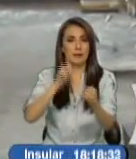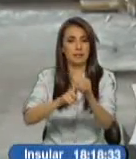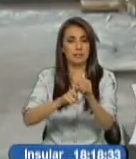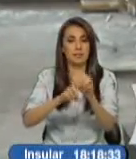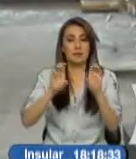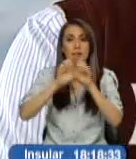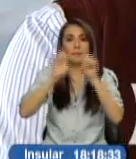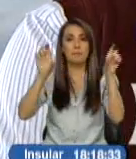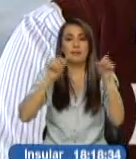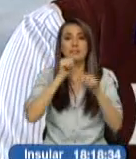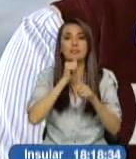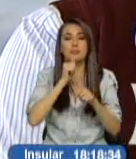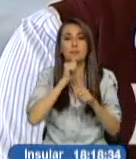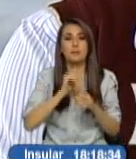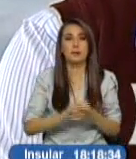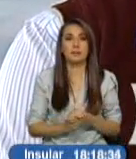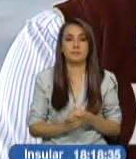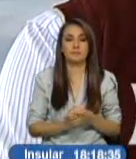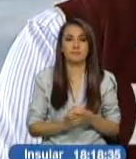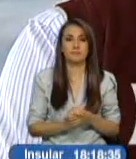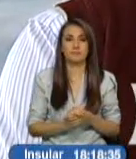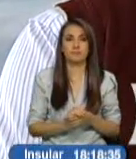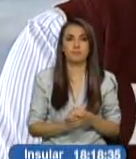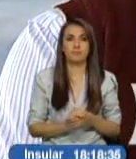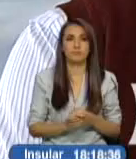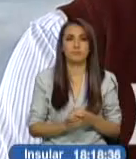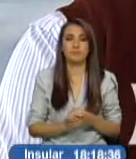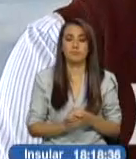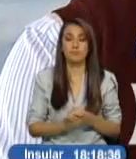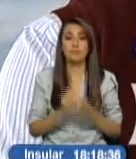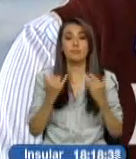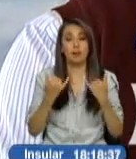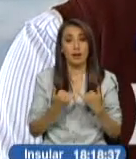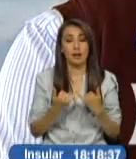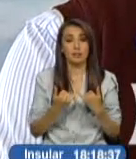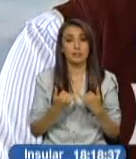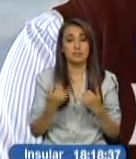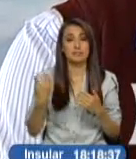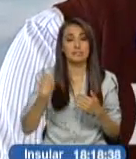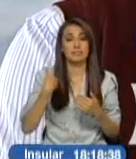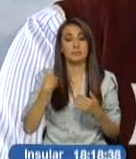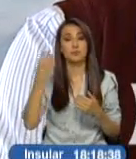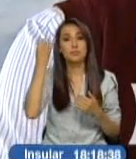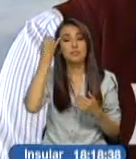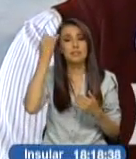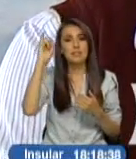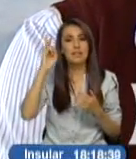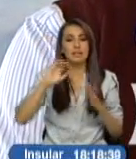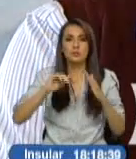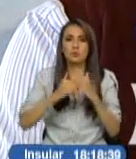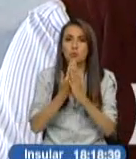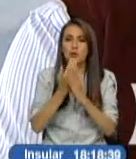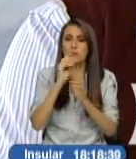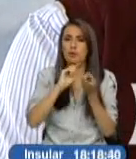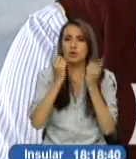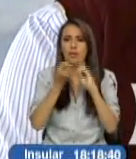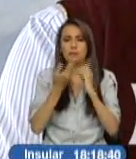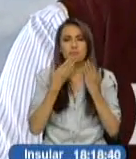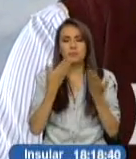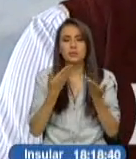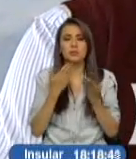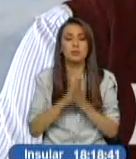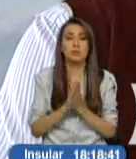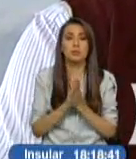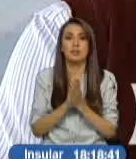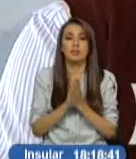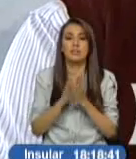la empresa privada. Hay, digamos, una nueva fase en la que entramos, ¿no?, que tiene que ver con la eficiencia,